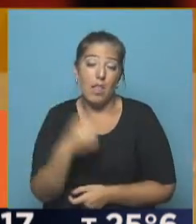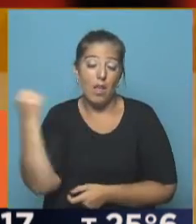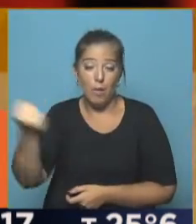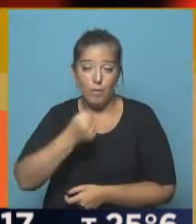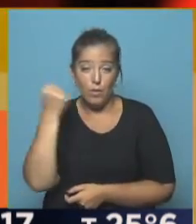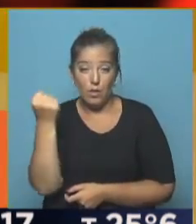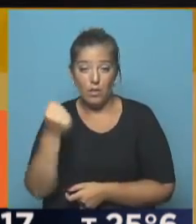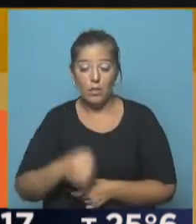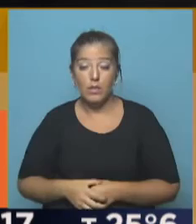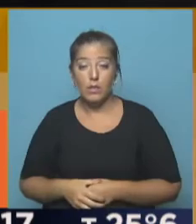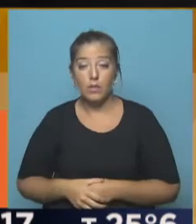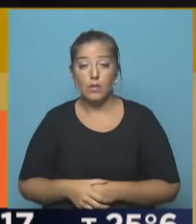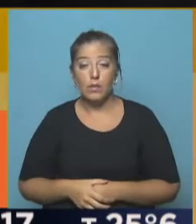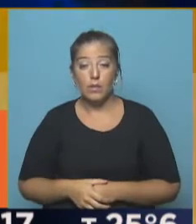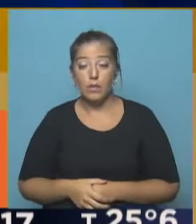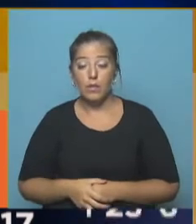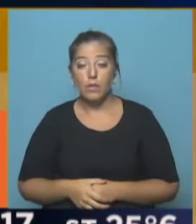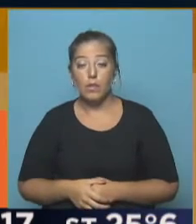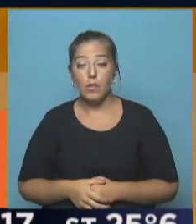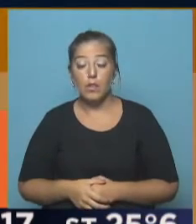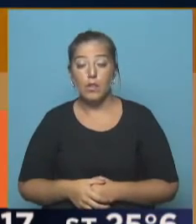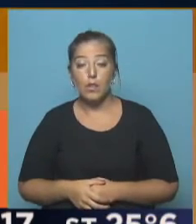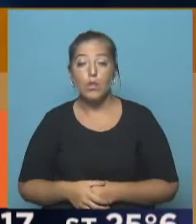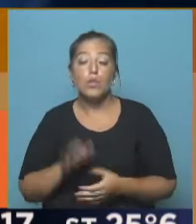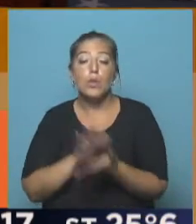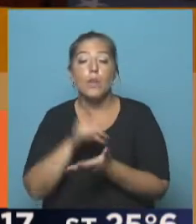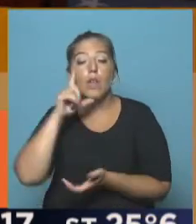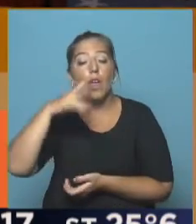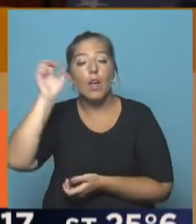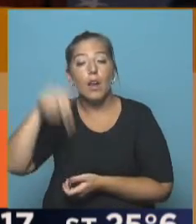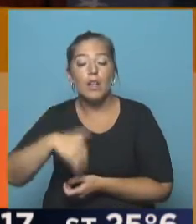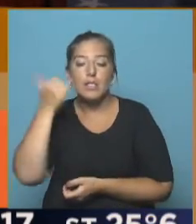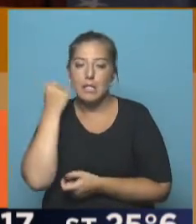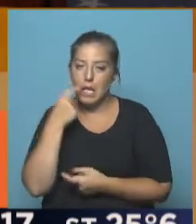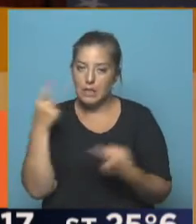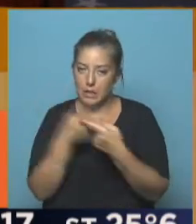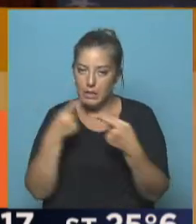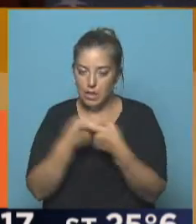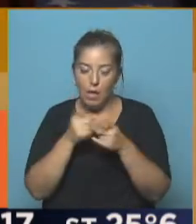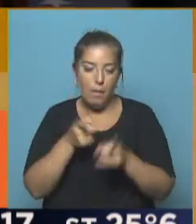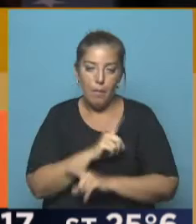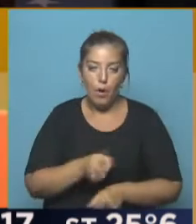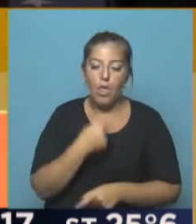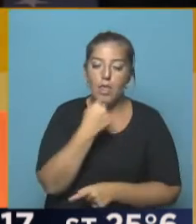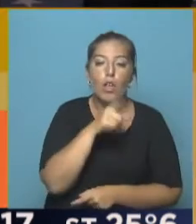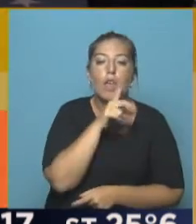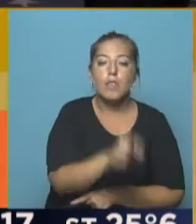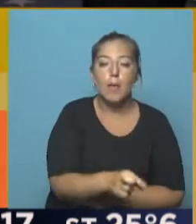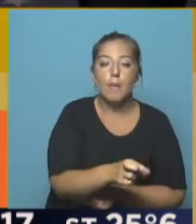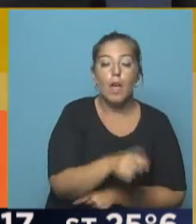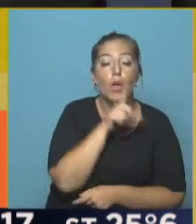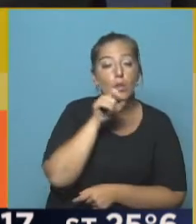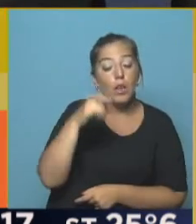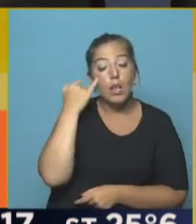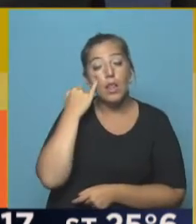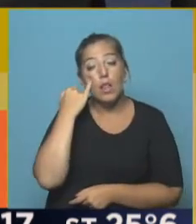porque tiene repercusión planetaria. Claro. Con relación a Irán, hubo ya algunos chisporroteos. No es lo mismo lo que dijo Donald Trump en sus tweets de lo